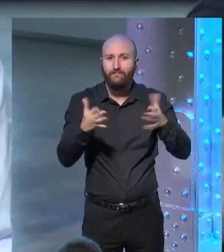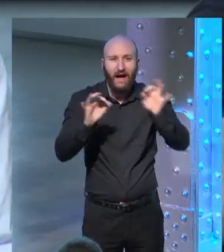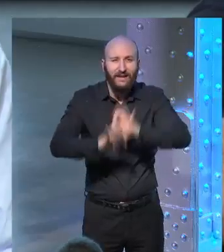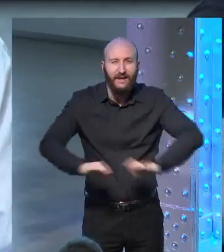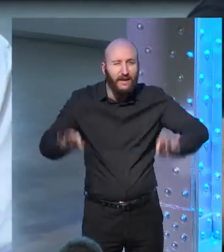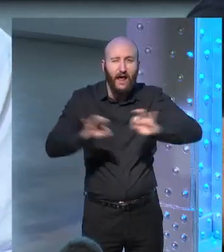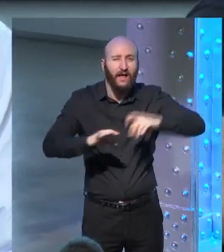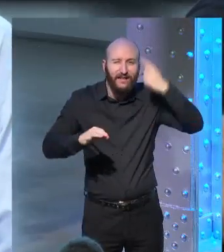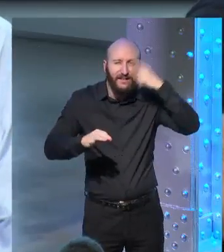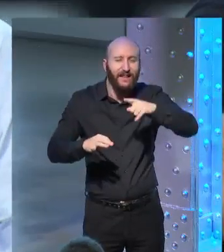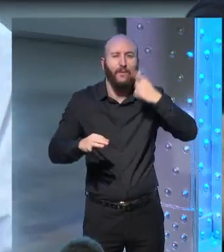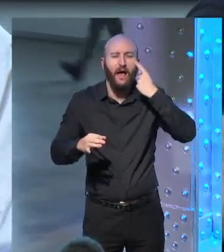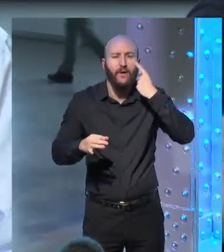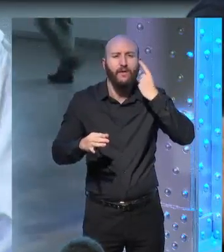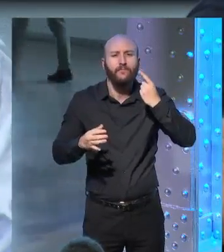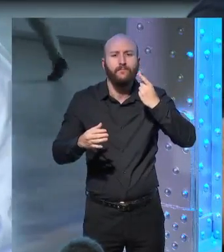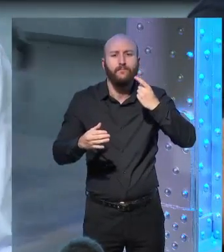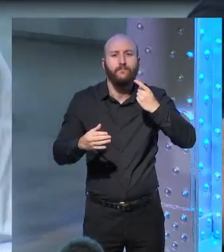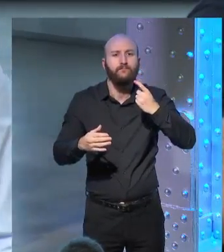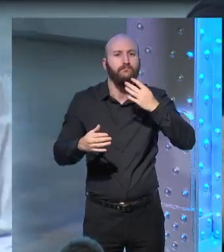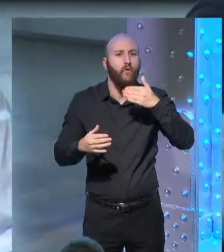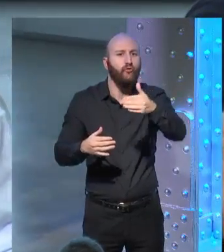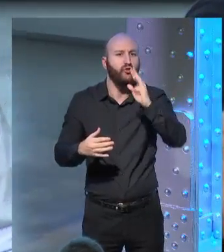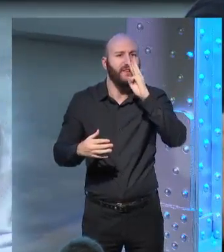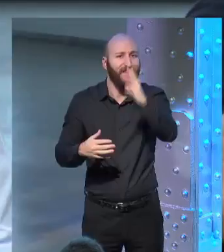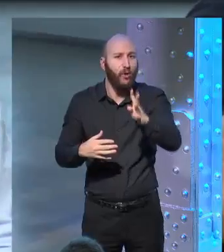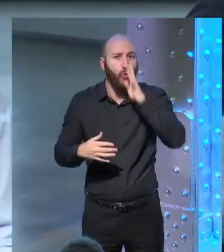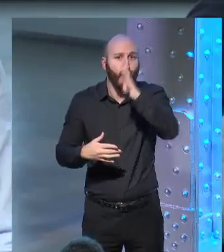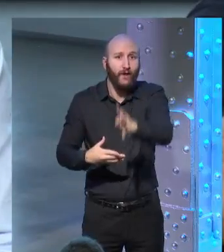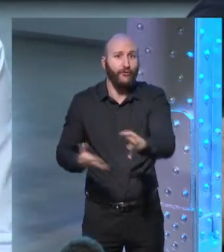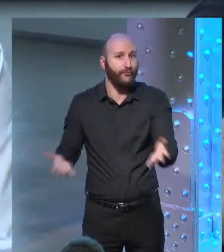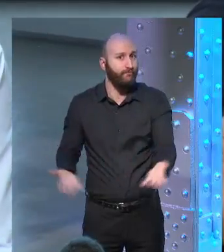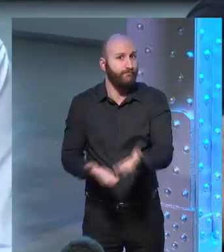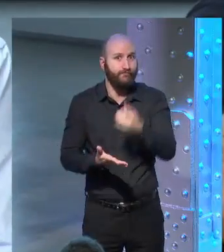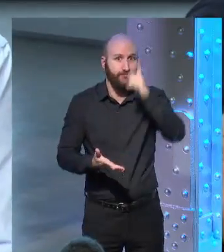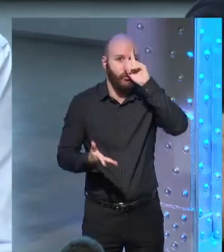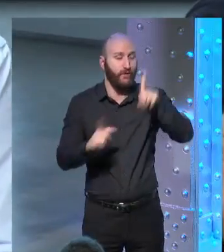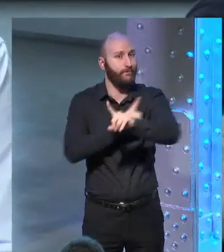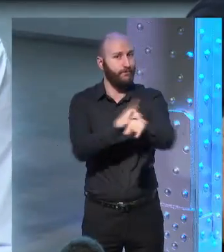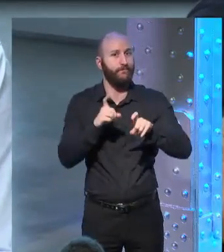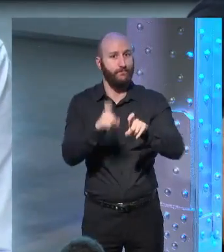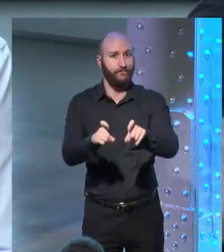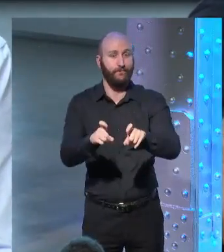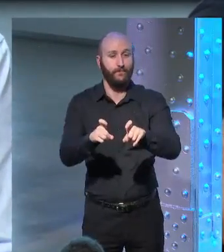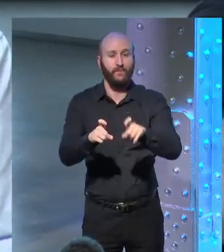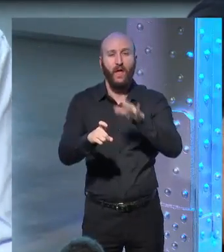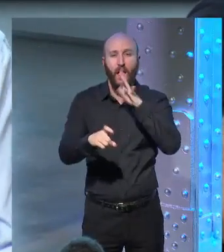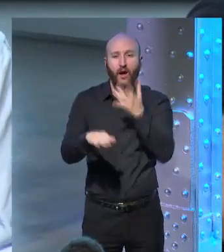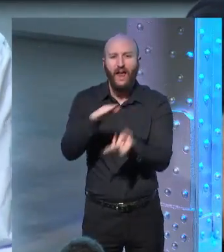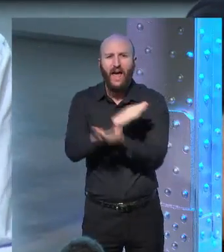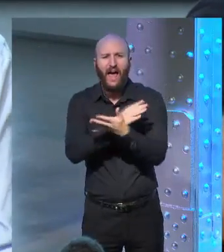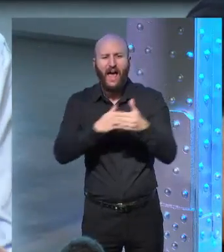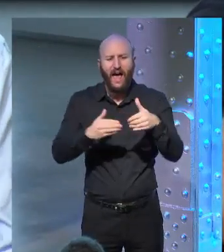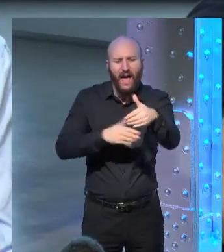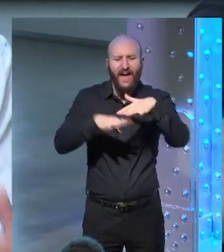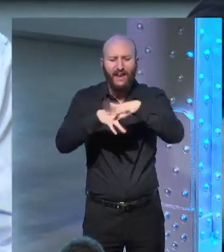estar haciendo o cómo nos vamos a estar relacionando dentro de 3 o 4 años. No lo sabemos. Es decir, no sabemos si va a surgir una nueva red social que le va a revolucionar. Es decir,